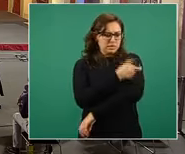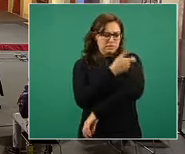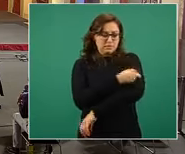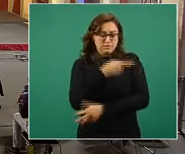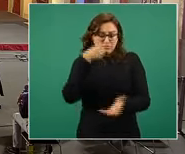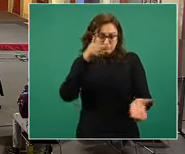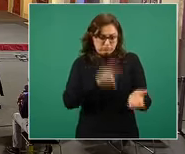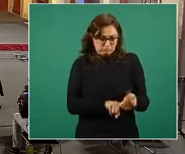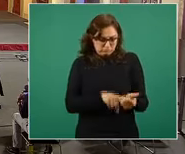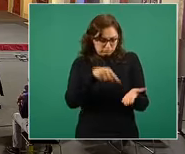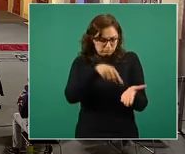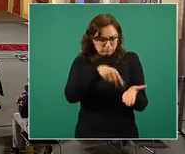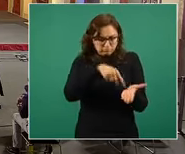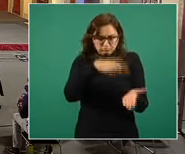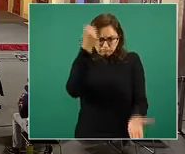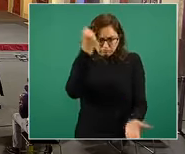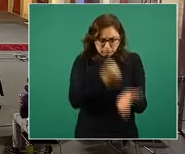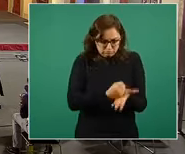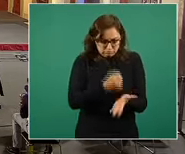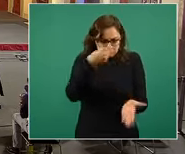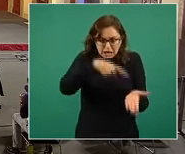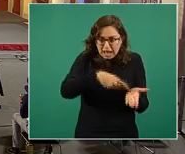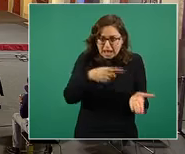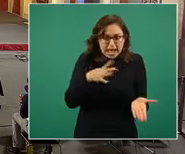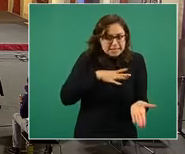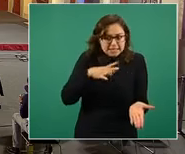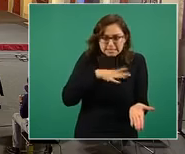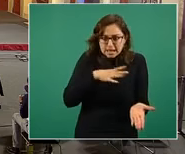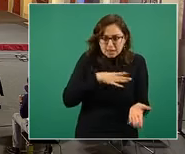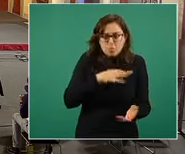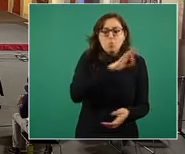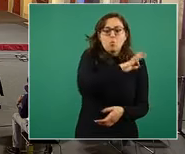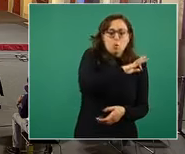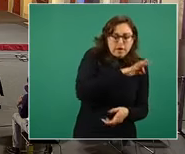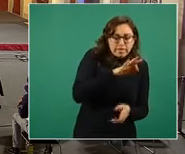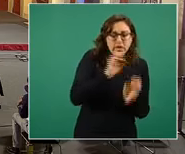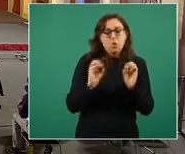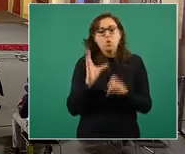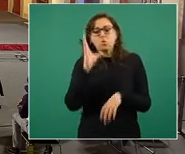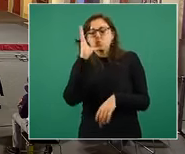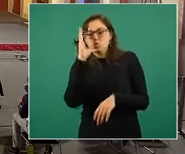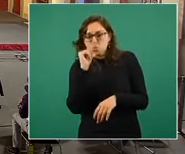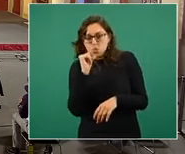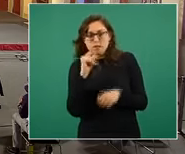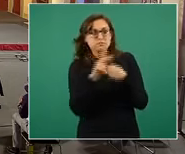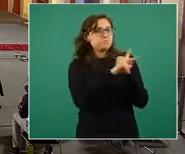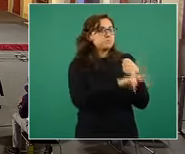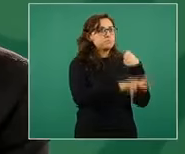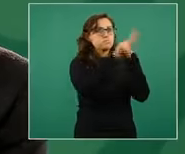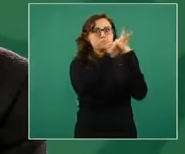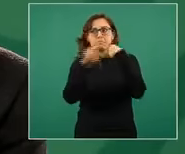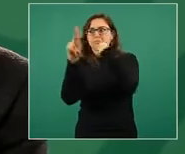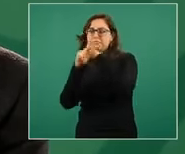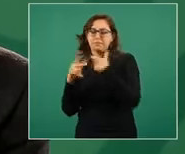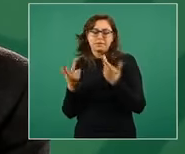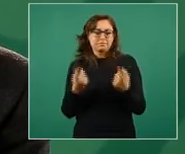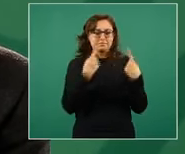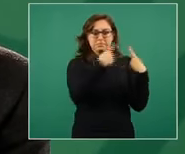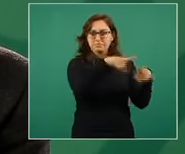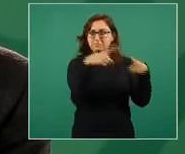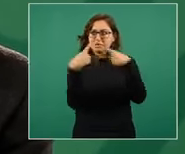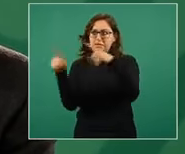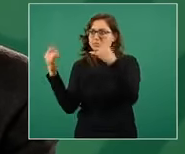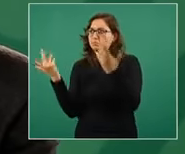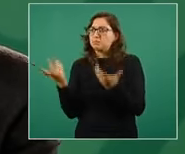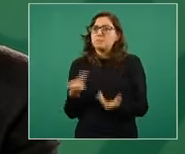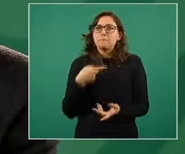especificadas en las autorizaciones de uso de emergencias, que en general son muy parecidas entre los distintos países del mundo, porque atienden a la